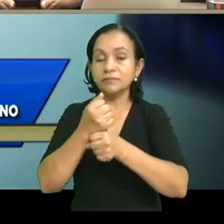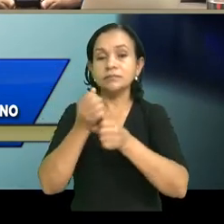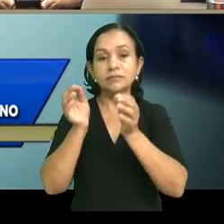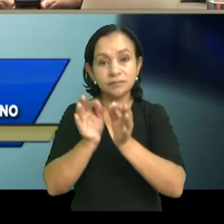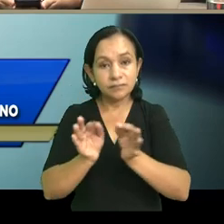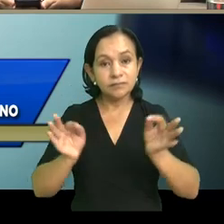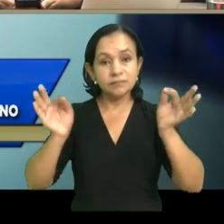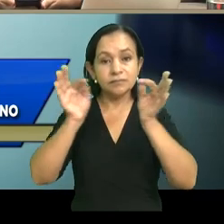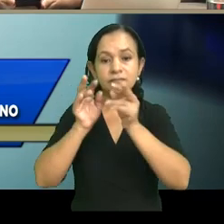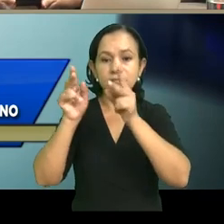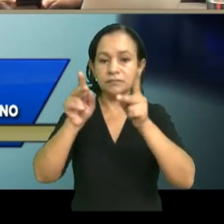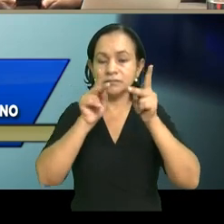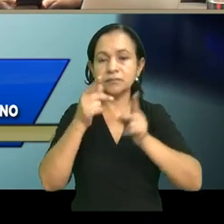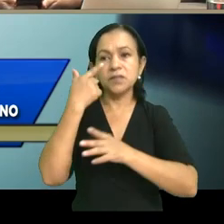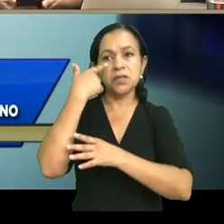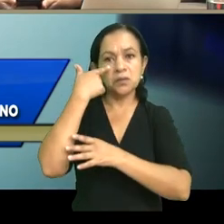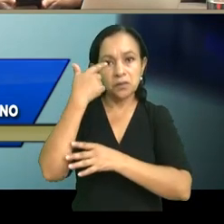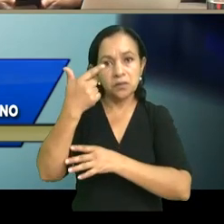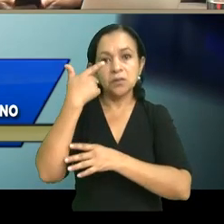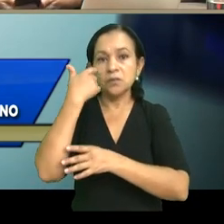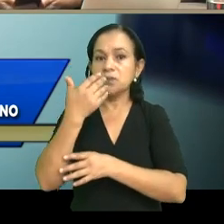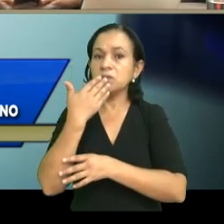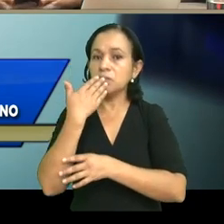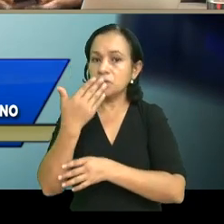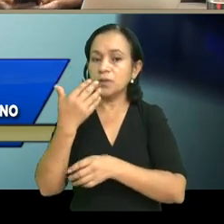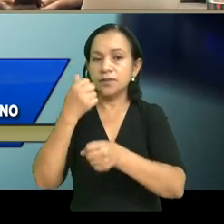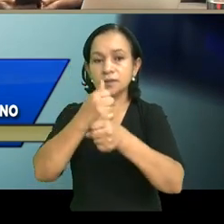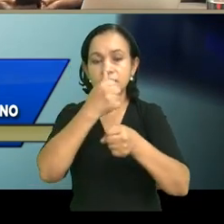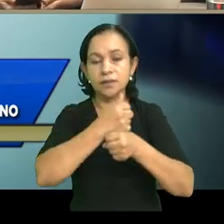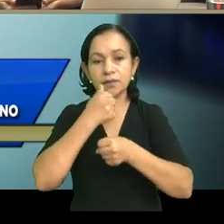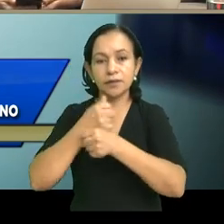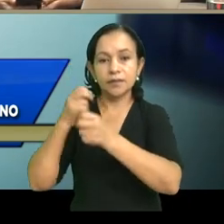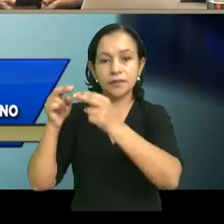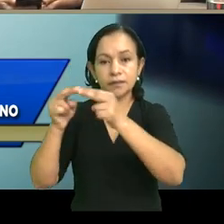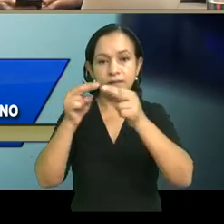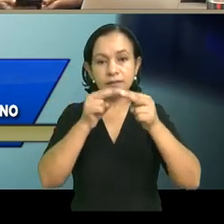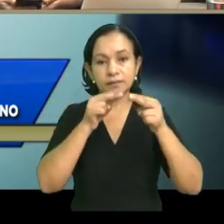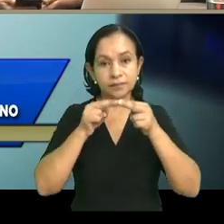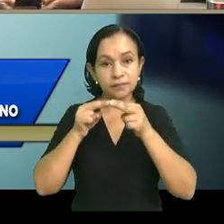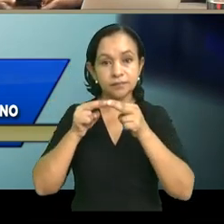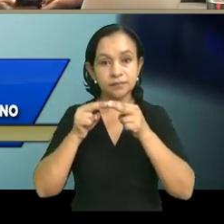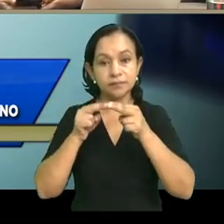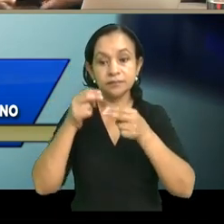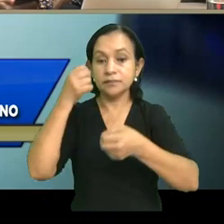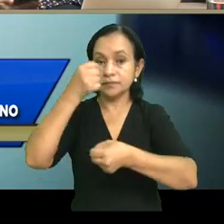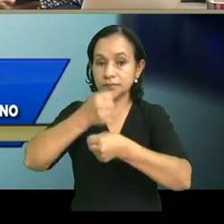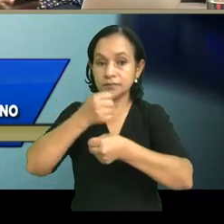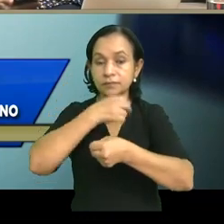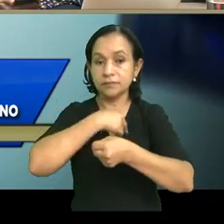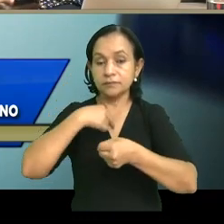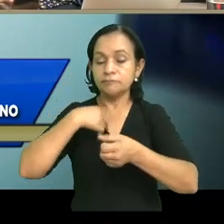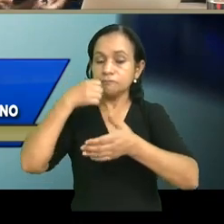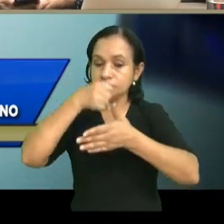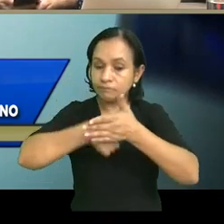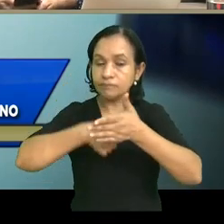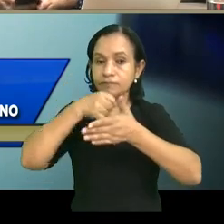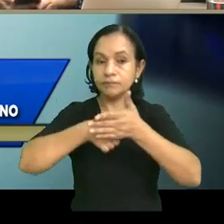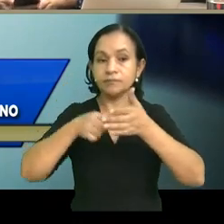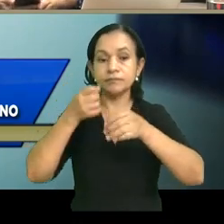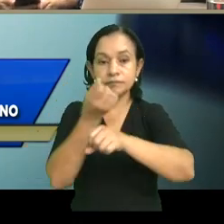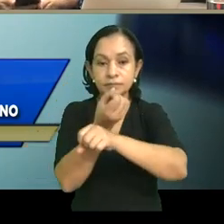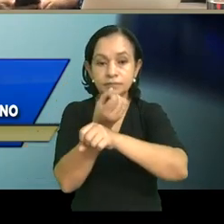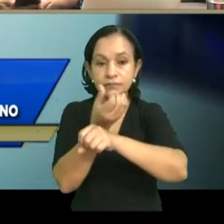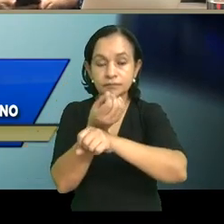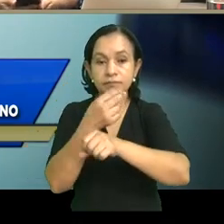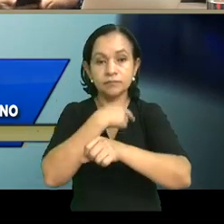la gente está reconociendo cada vez más todo ese trabajo articulado y ese trabajo arduo de los gobiernos